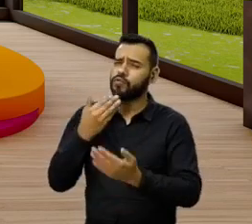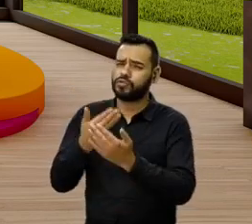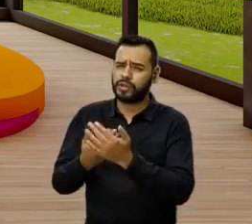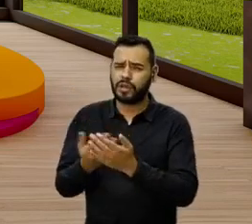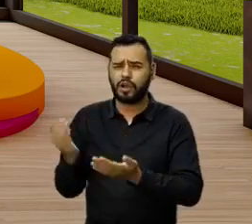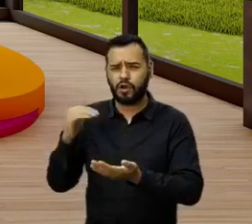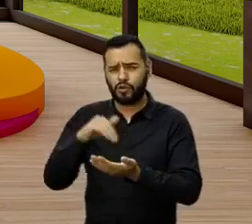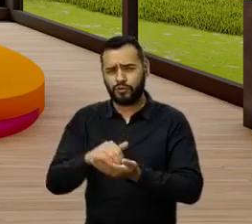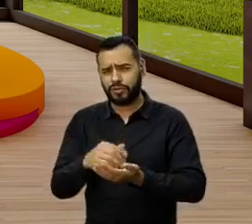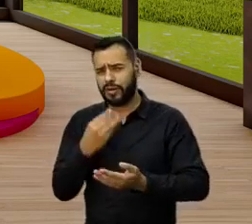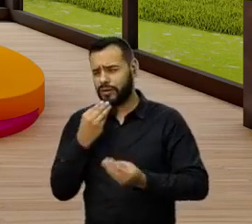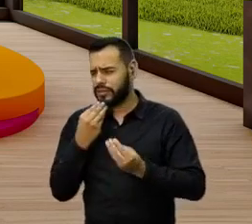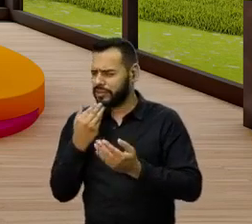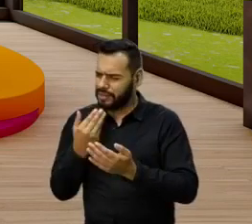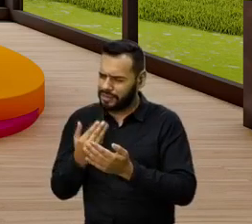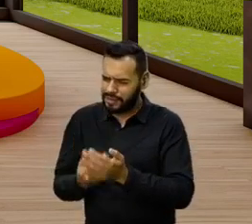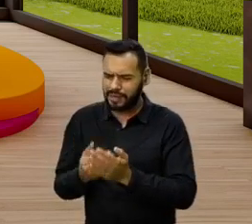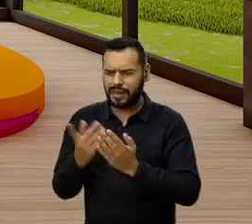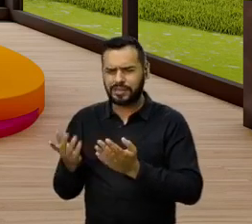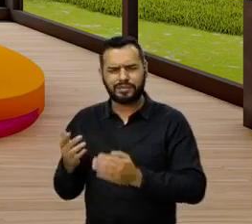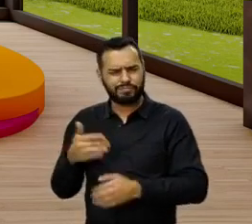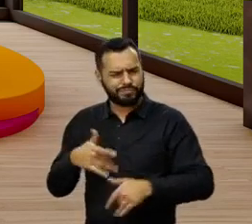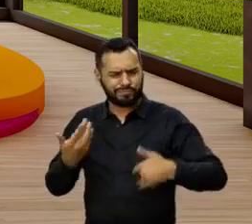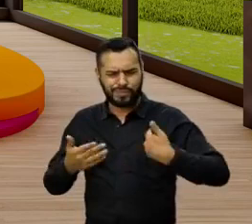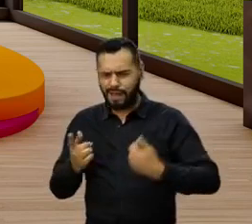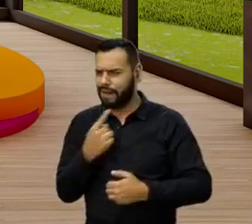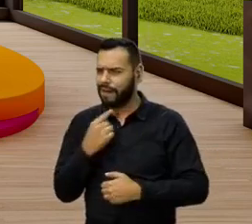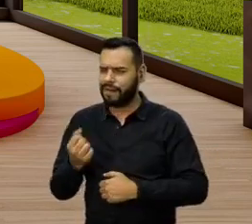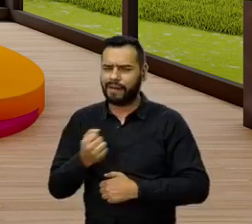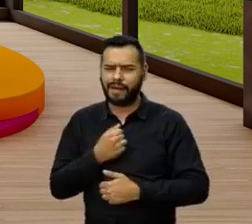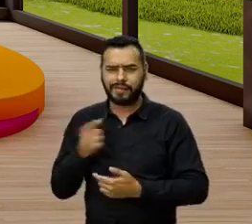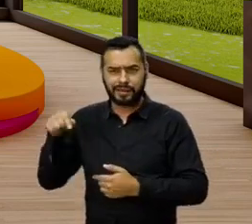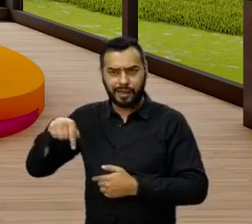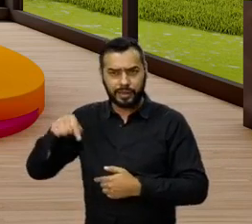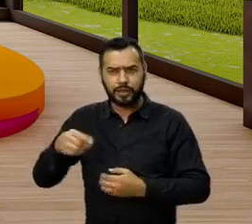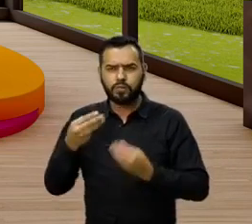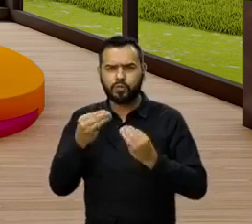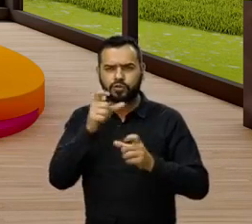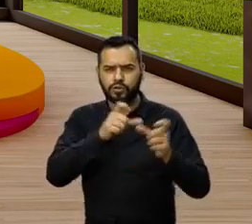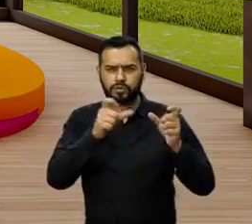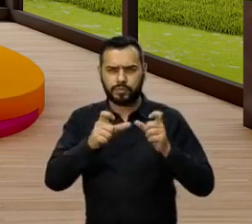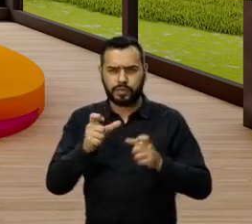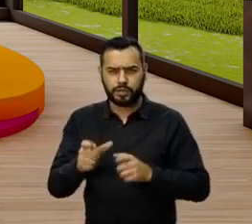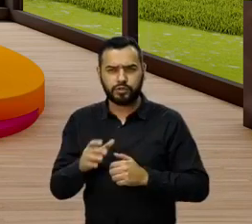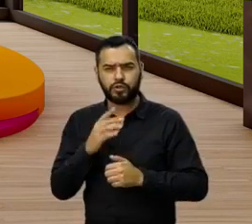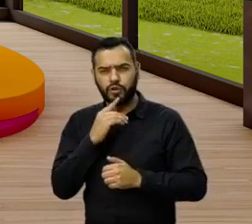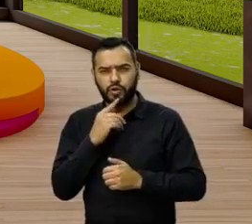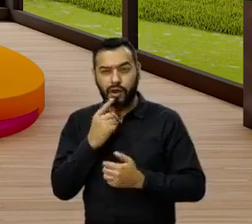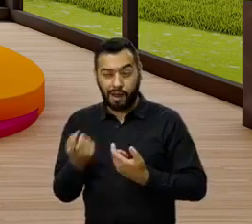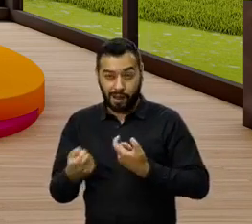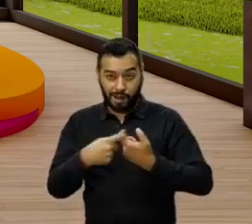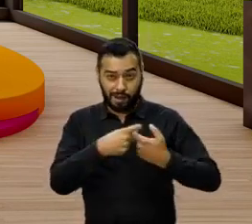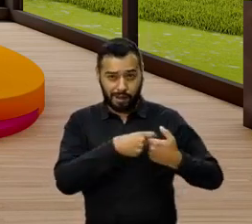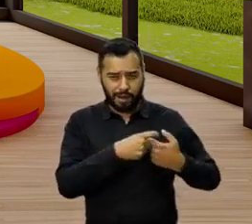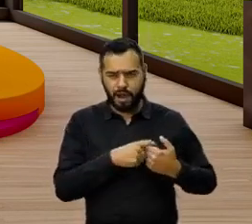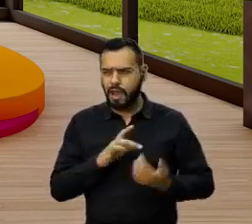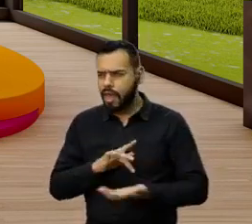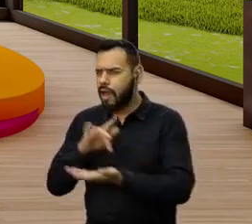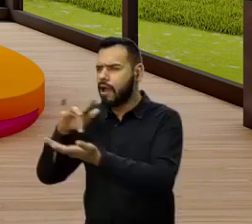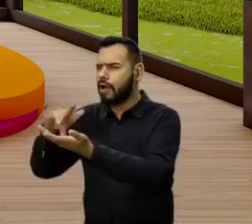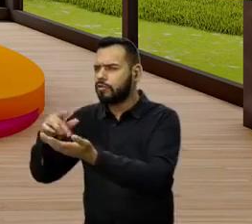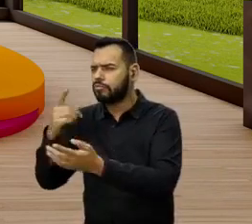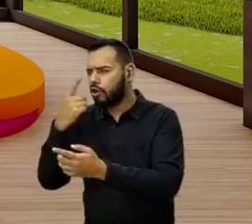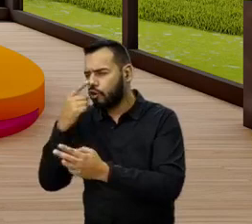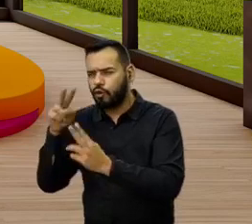gracias nuevamente de verdad nos encanta tenerte aquí sabemos que muchas de las personas que están aquí conectadas van a ir a